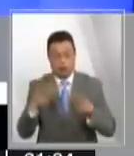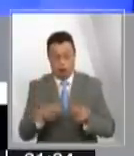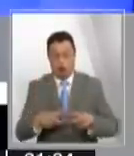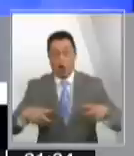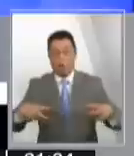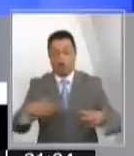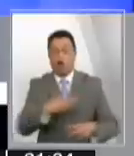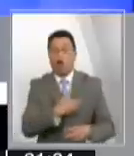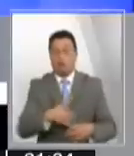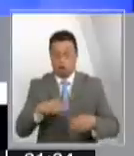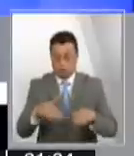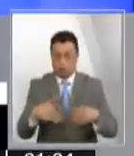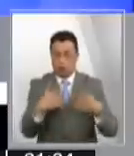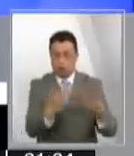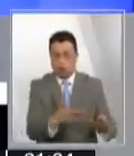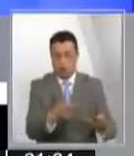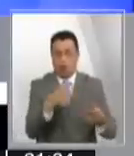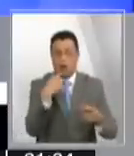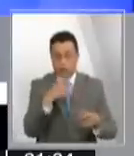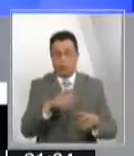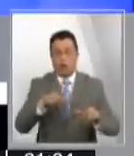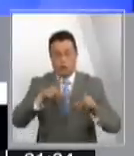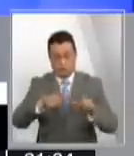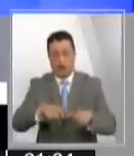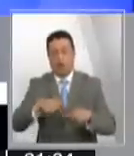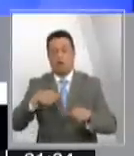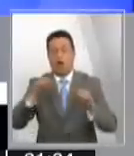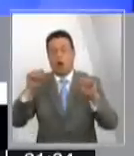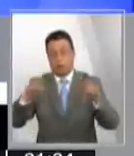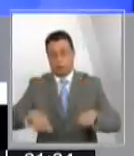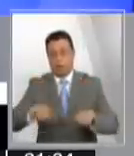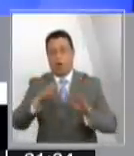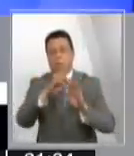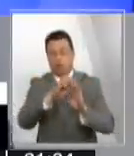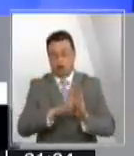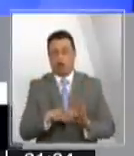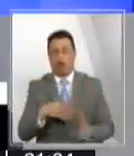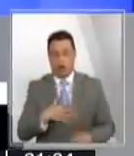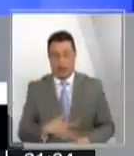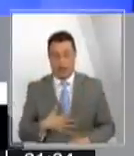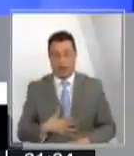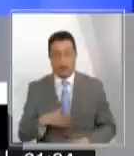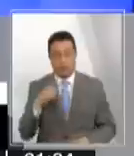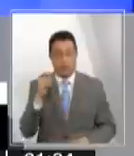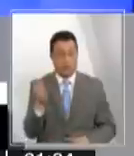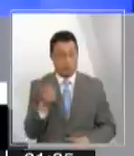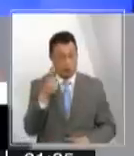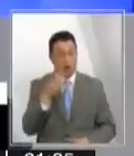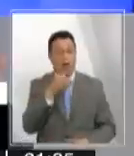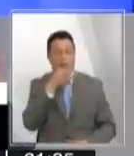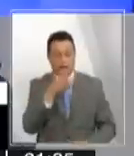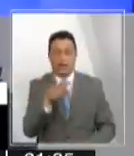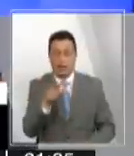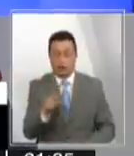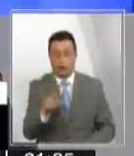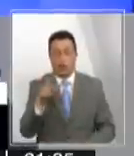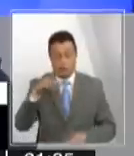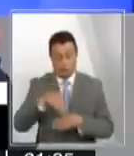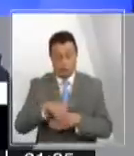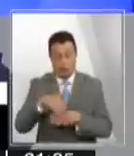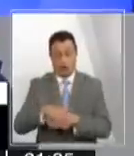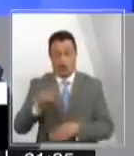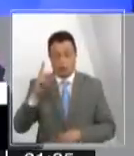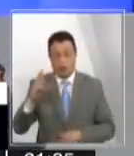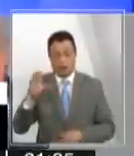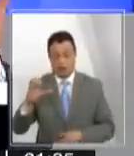y estaban para la sala de la Cámara para aprobar este proyecto. Entonces, lo primero que hay que decir es eso, porque los votos de la democracia cristiana han